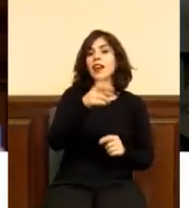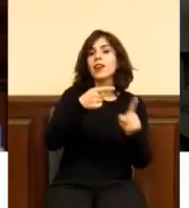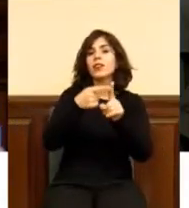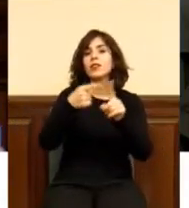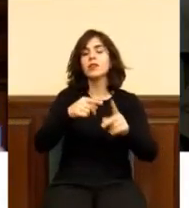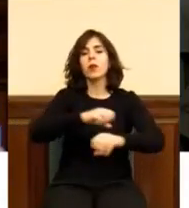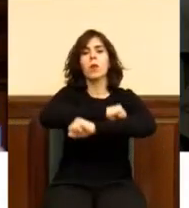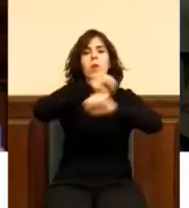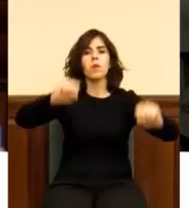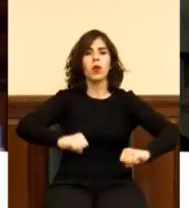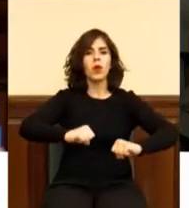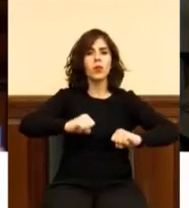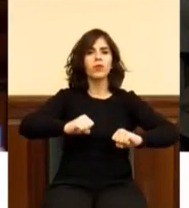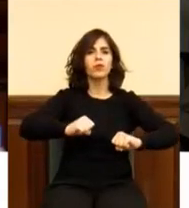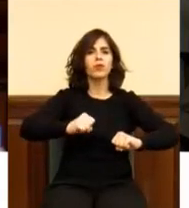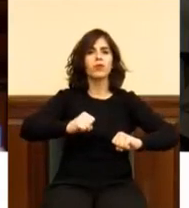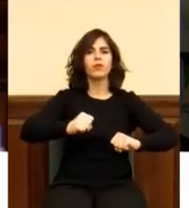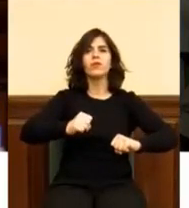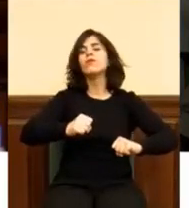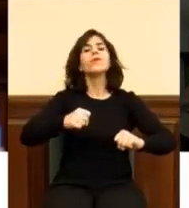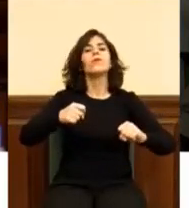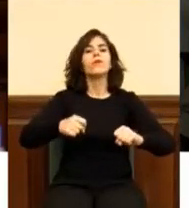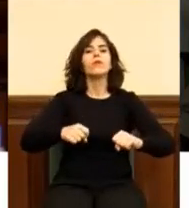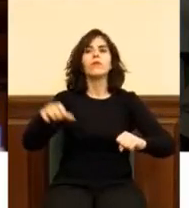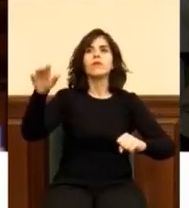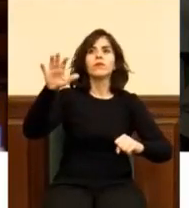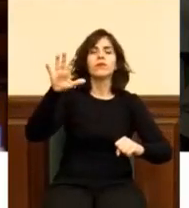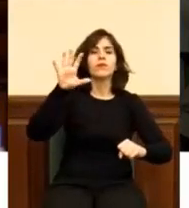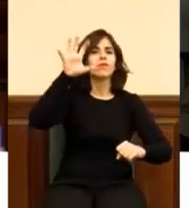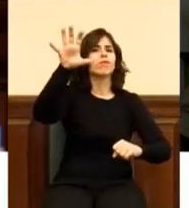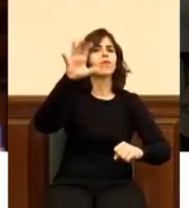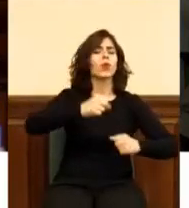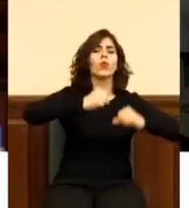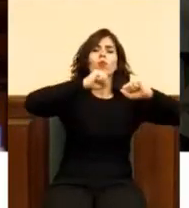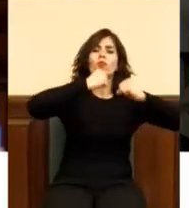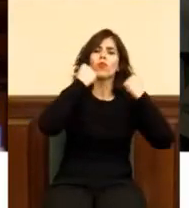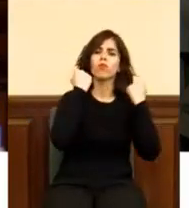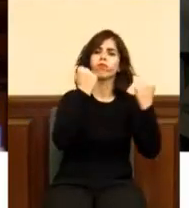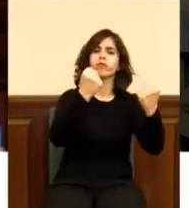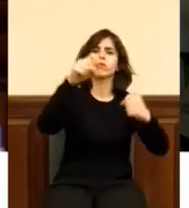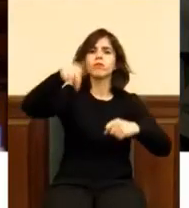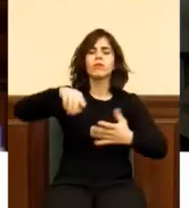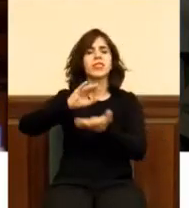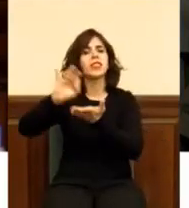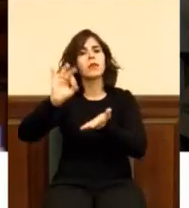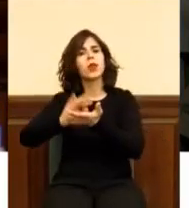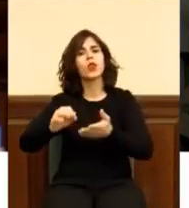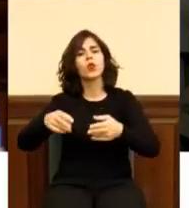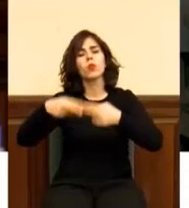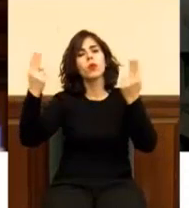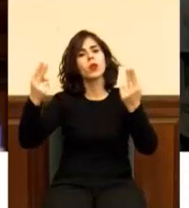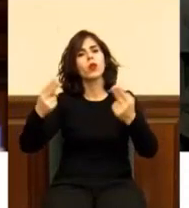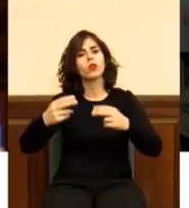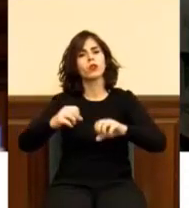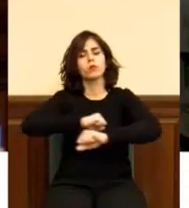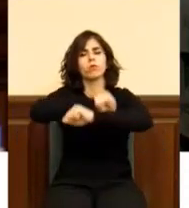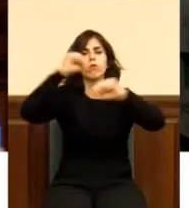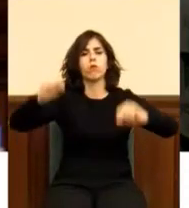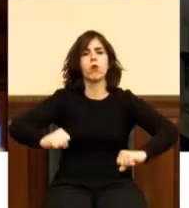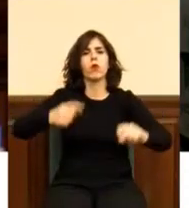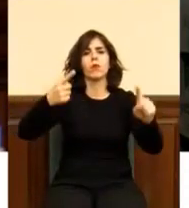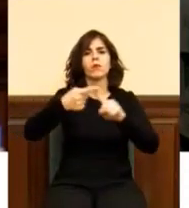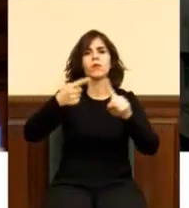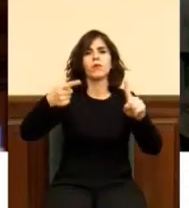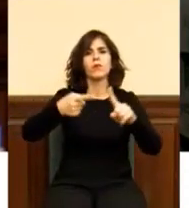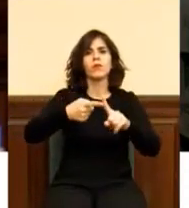una política que dé lugar a un Estado fuerte, con instituciones fuertes y con servicios públicos robustos, capaces de